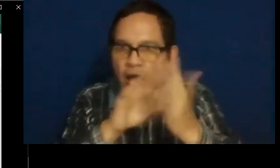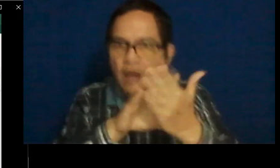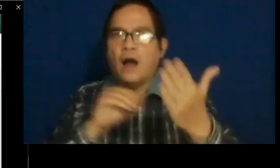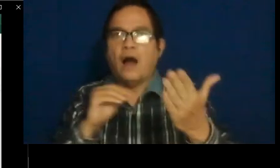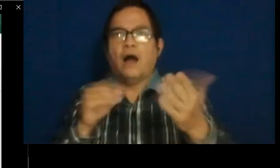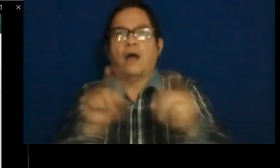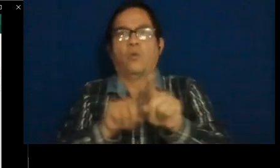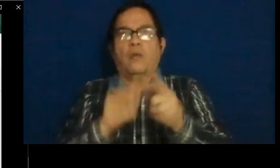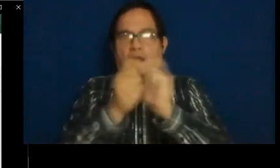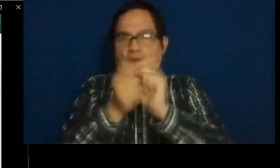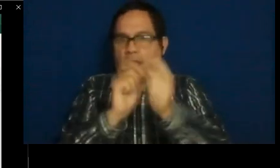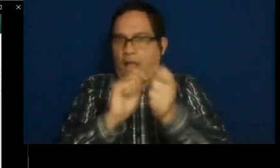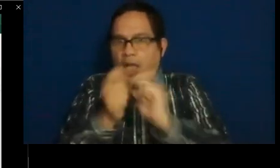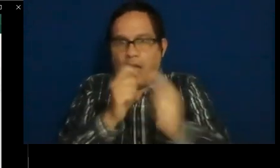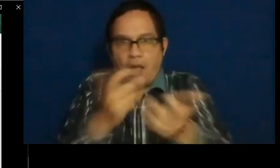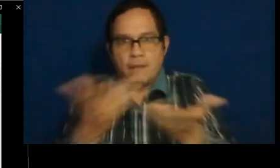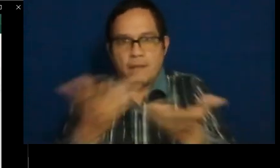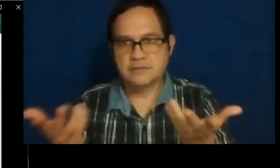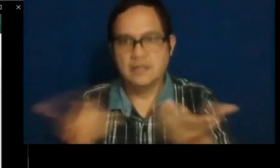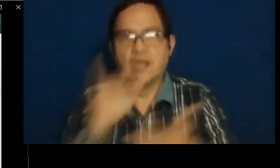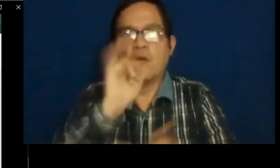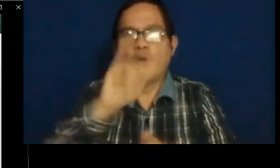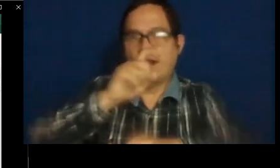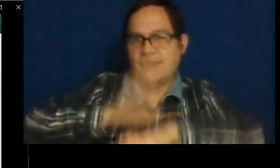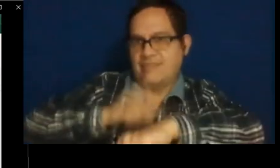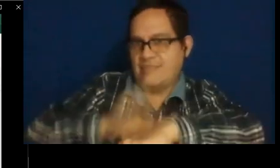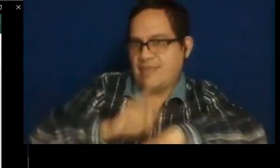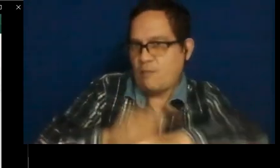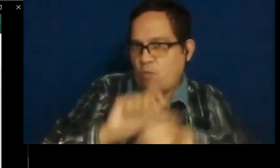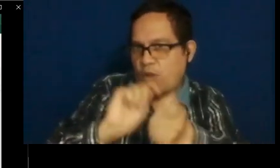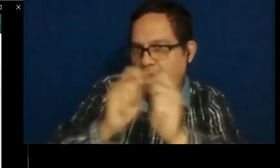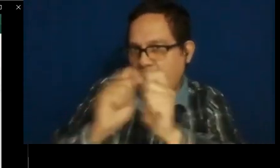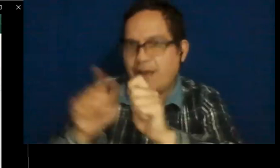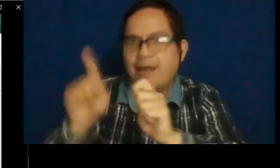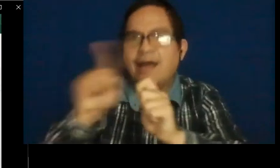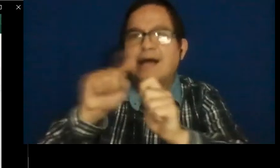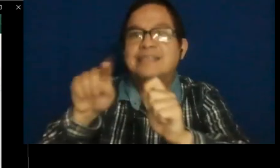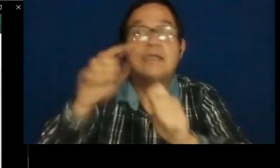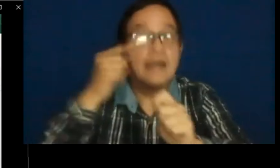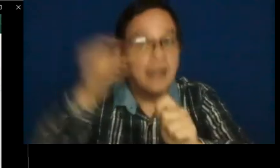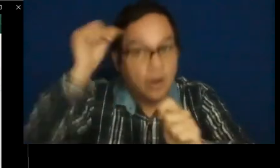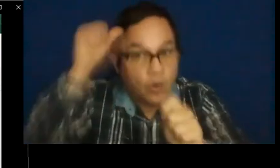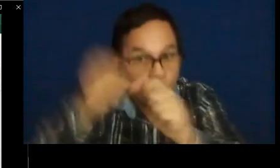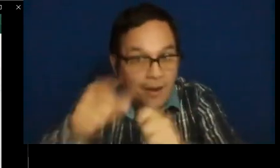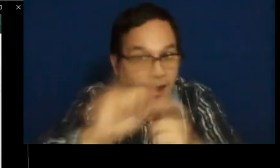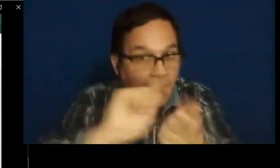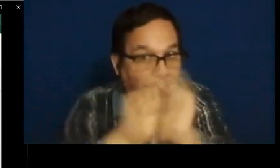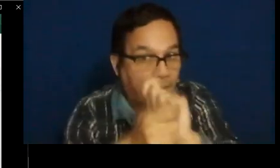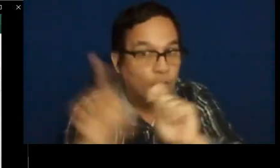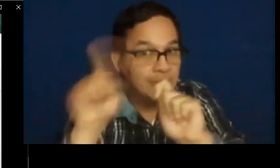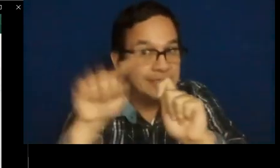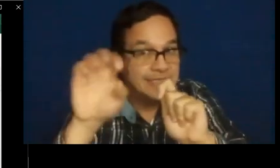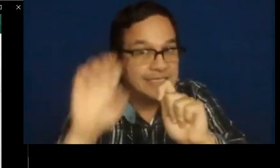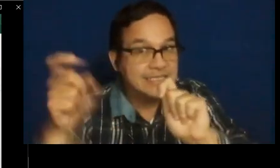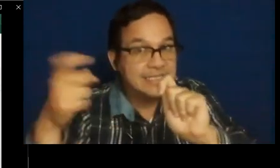las conversiones de tal manera que aquí el tiempo ya lo pasé a segundos, aquí ya está en segundos, aquí está en segundos,